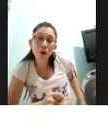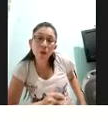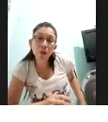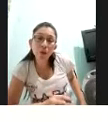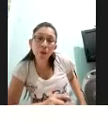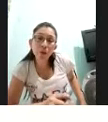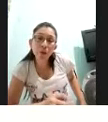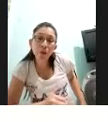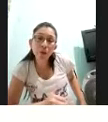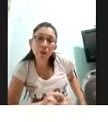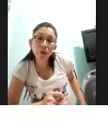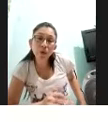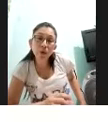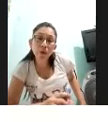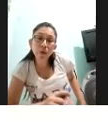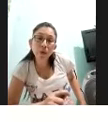O. O. O.